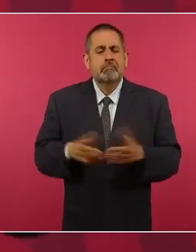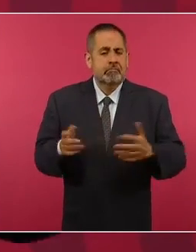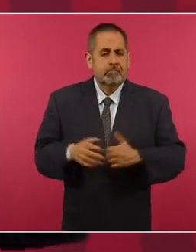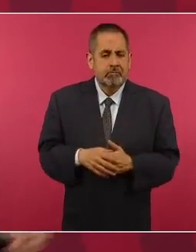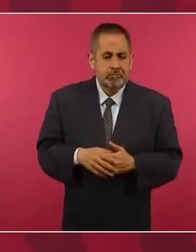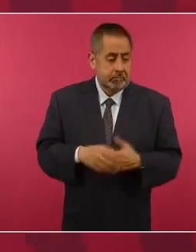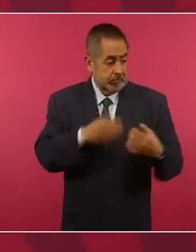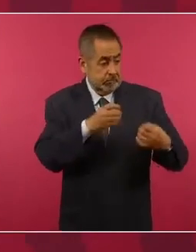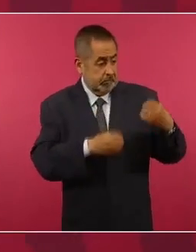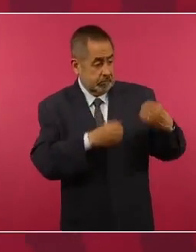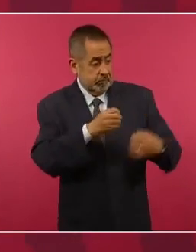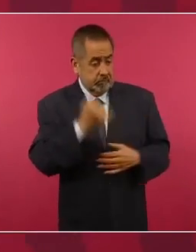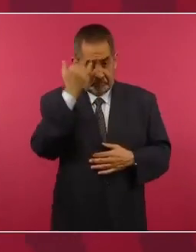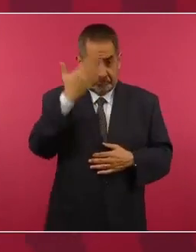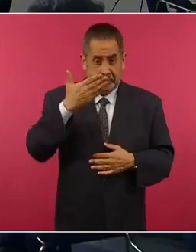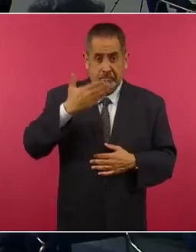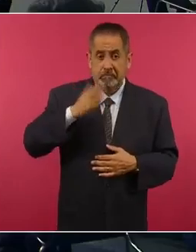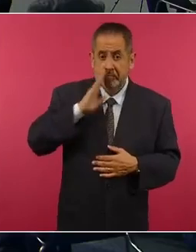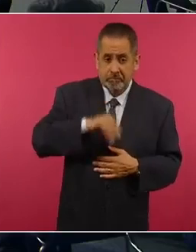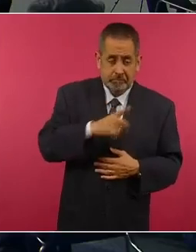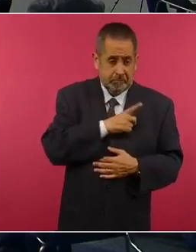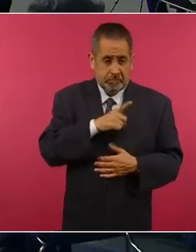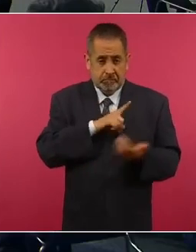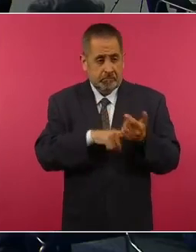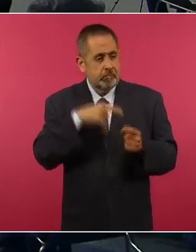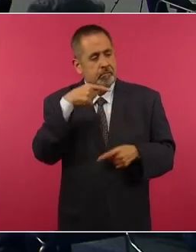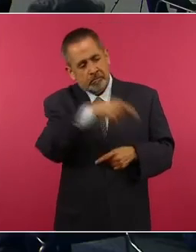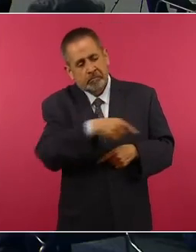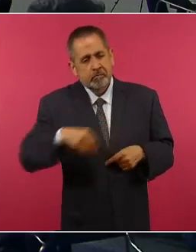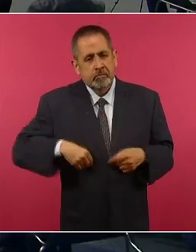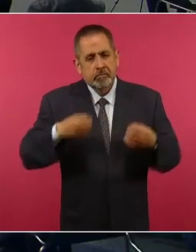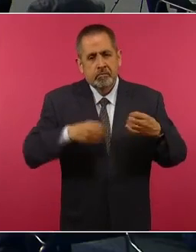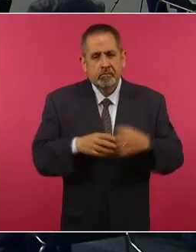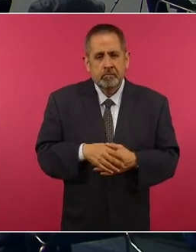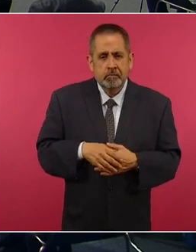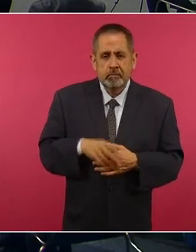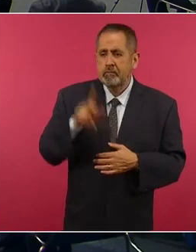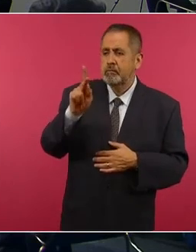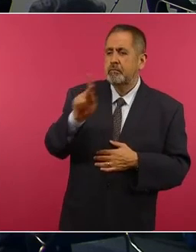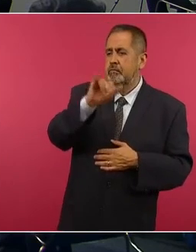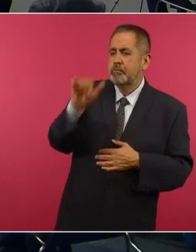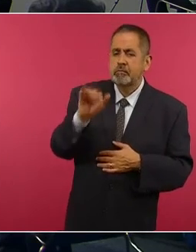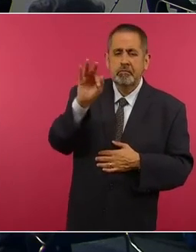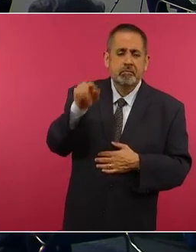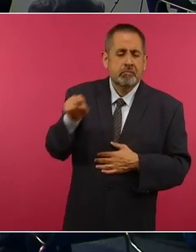¿Es el juez solo? ¿Es el Poder Judicial?